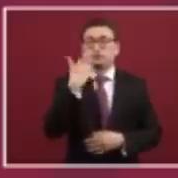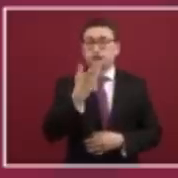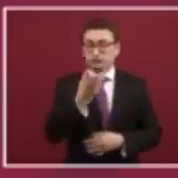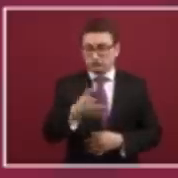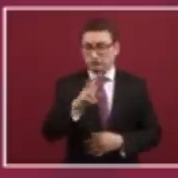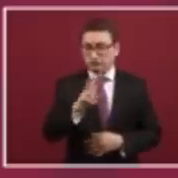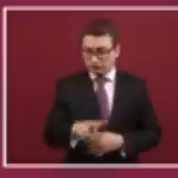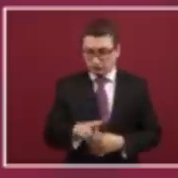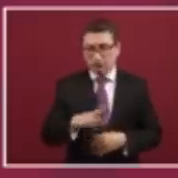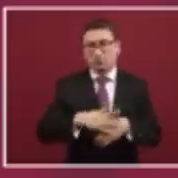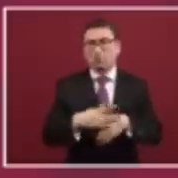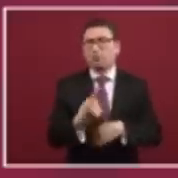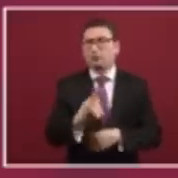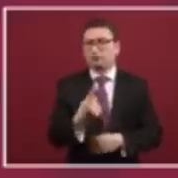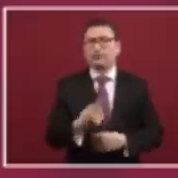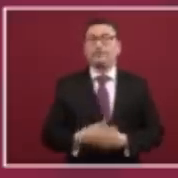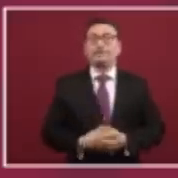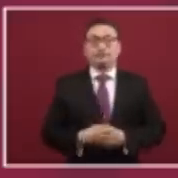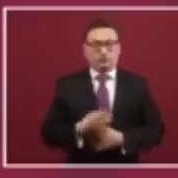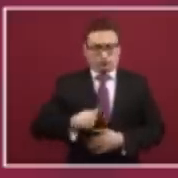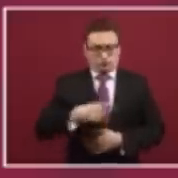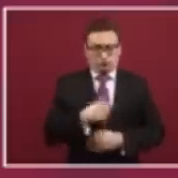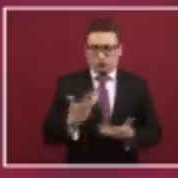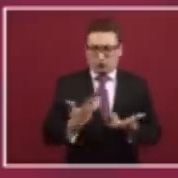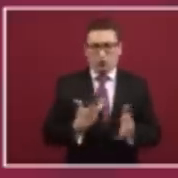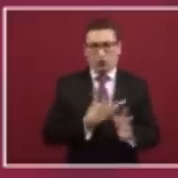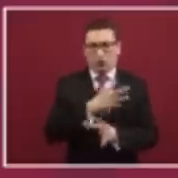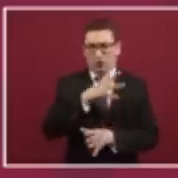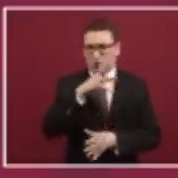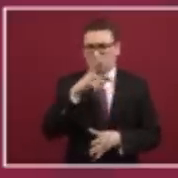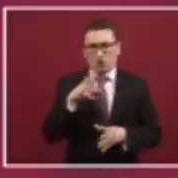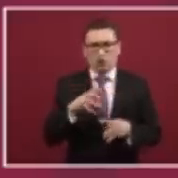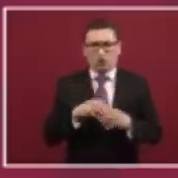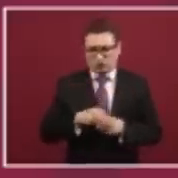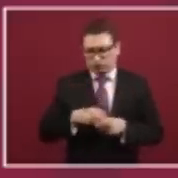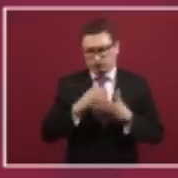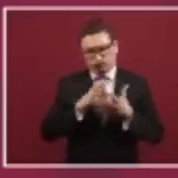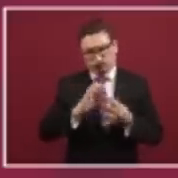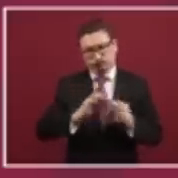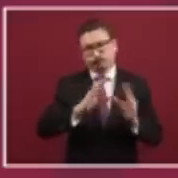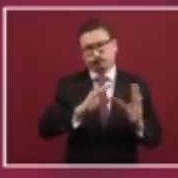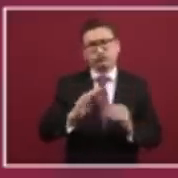porque todo lo que hacemos debe ser pedagógico,